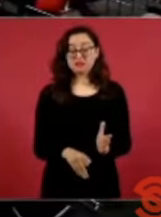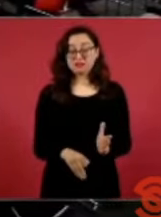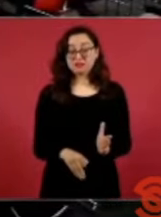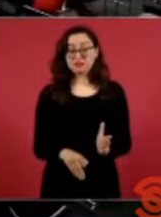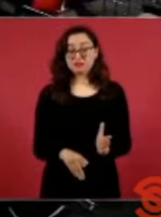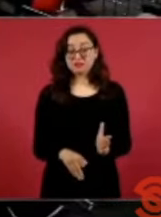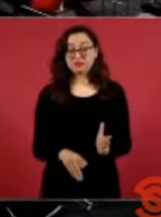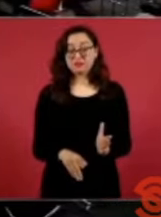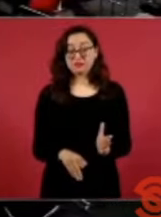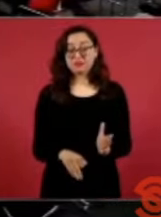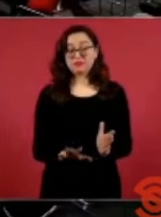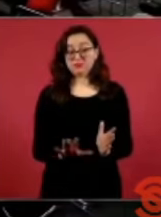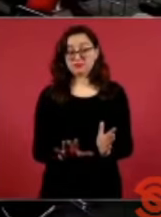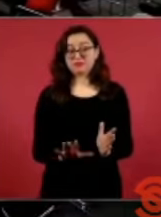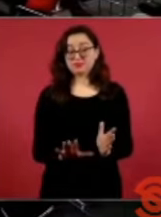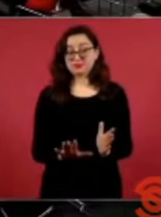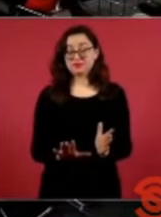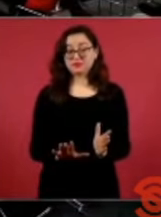porque tenemos